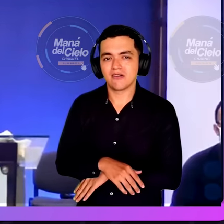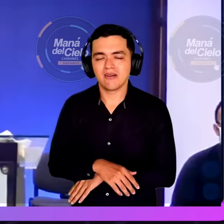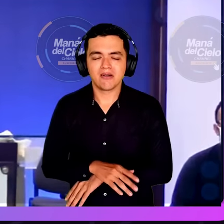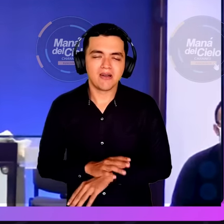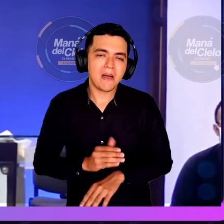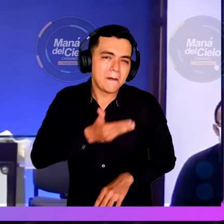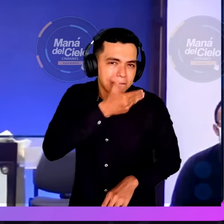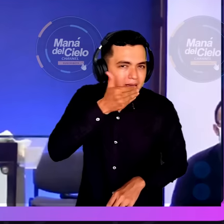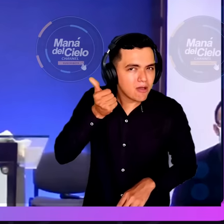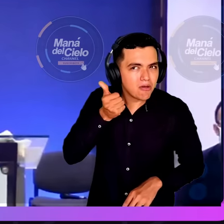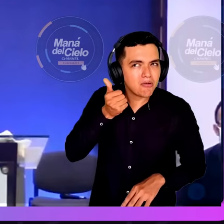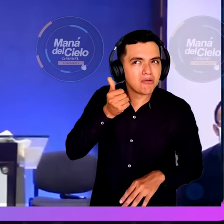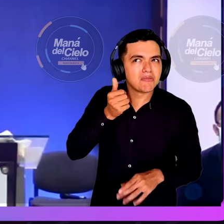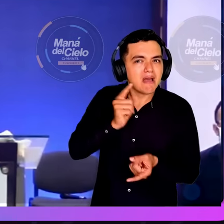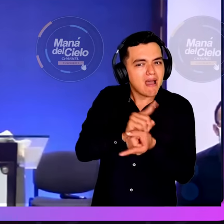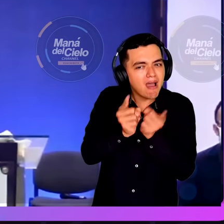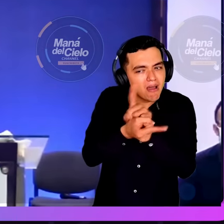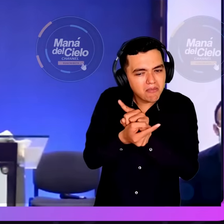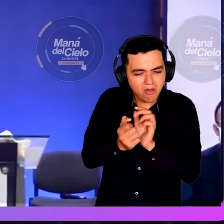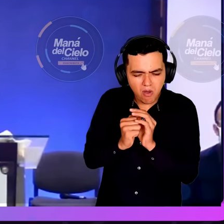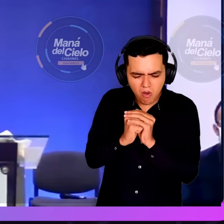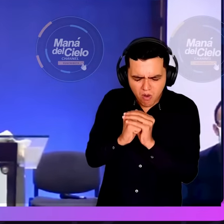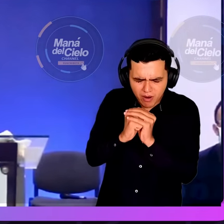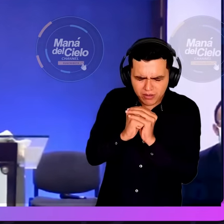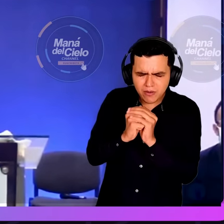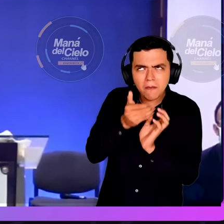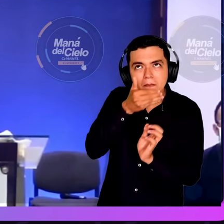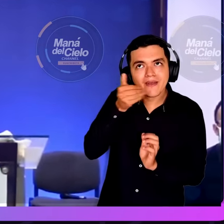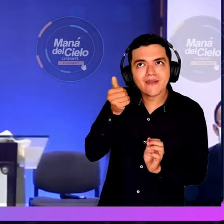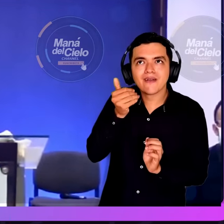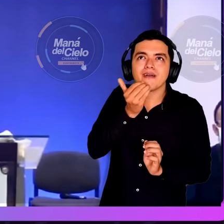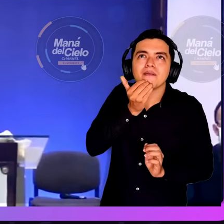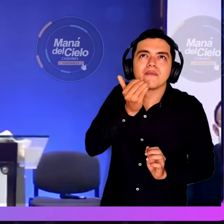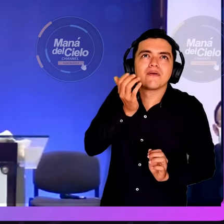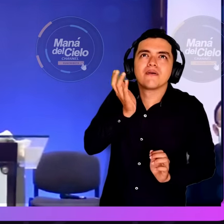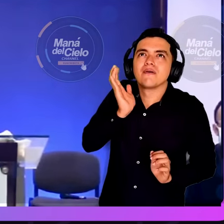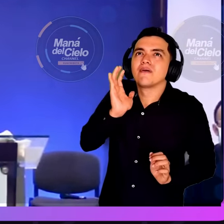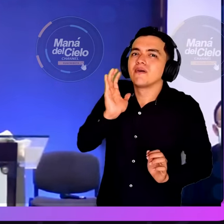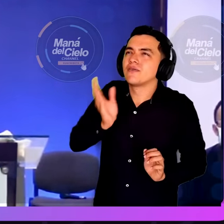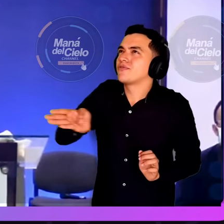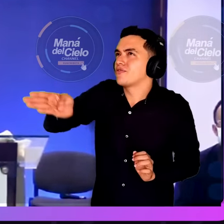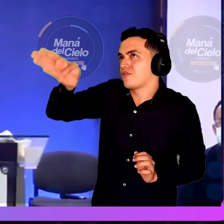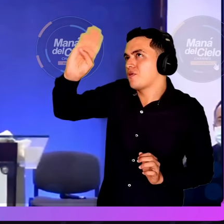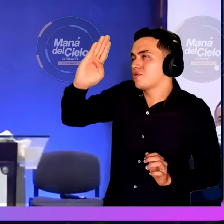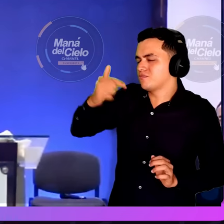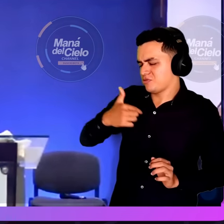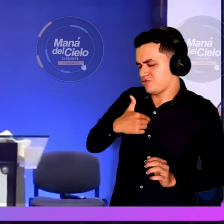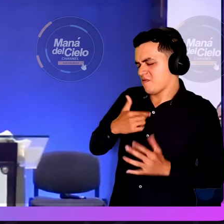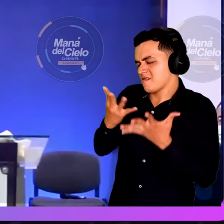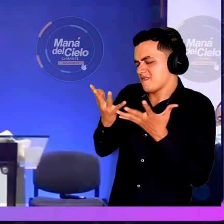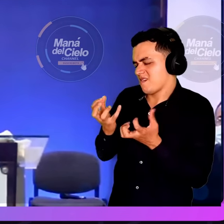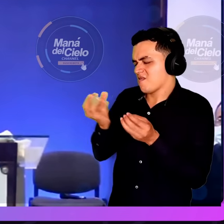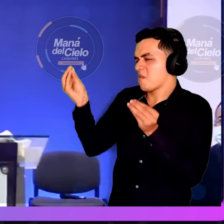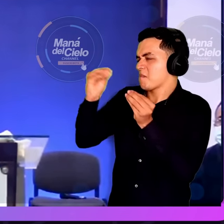Sí. Yo digo como esas revelaciones para enriquecerse uno espiritualmente